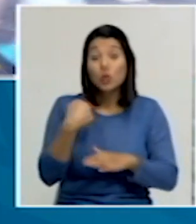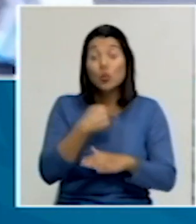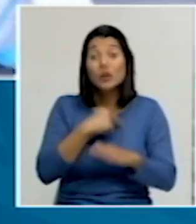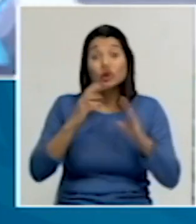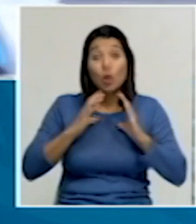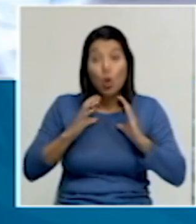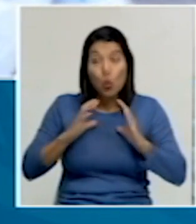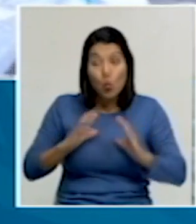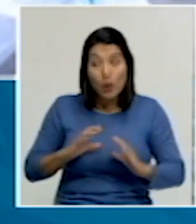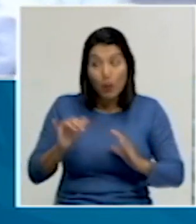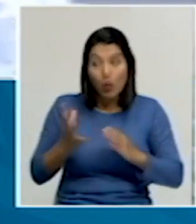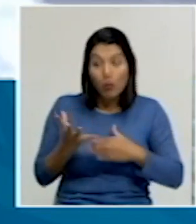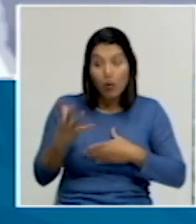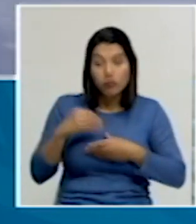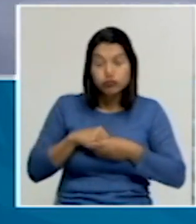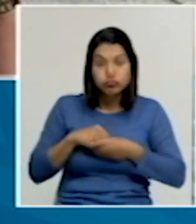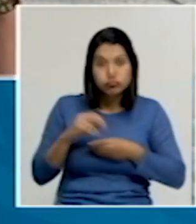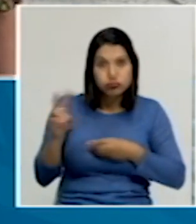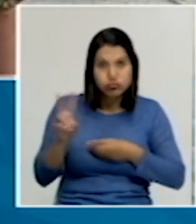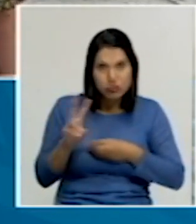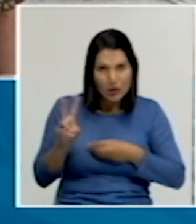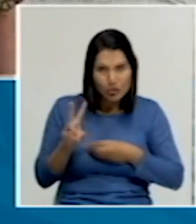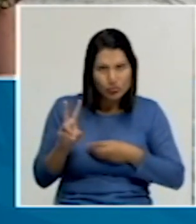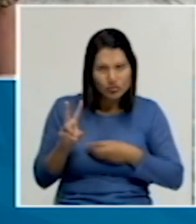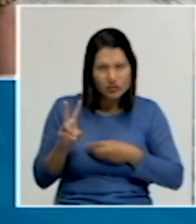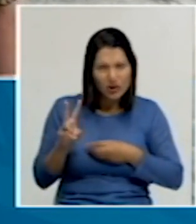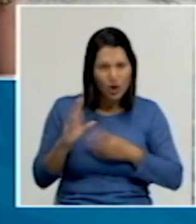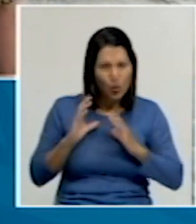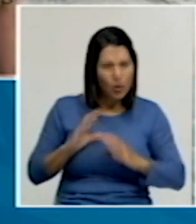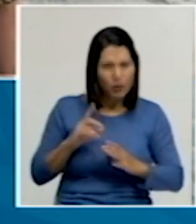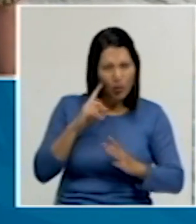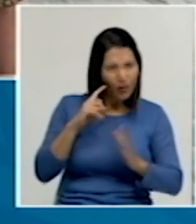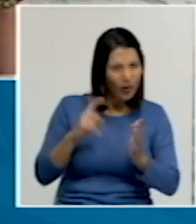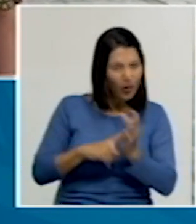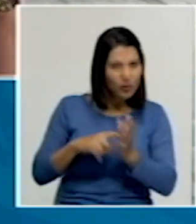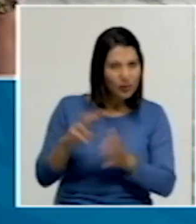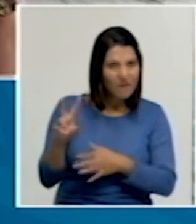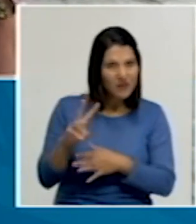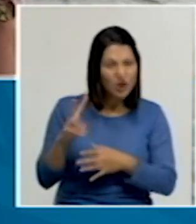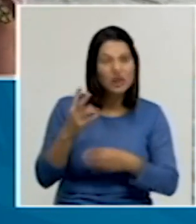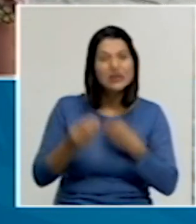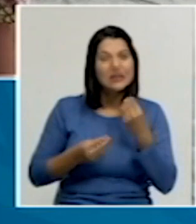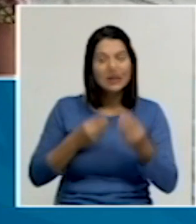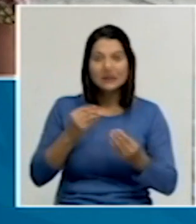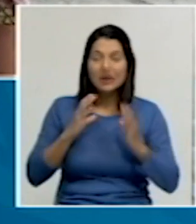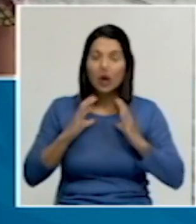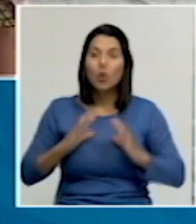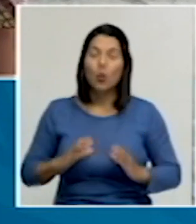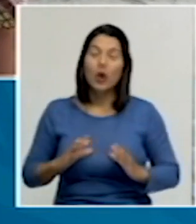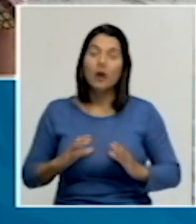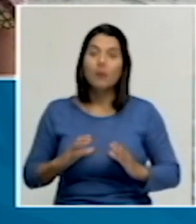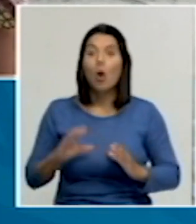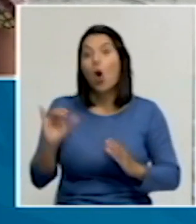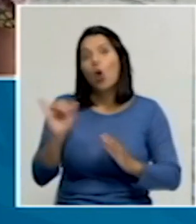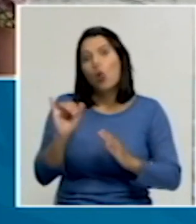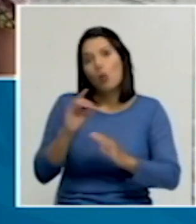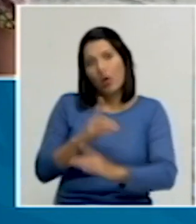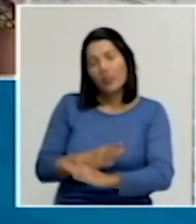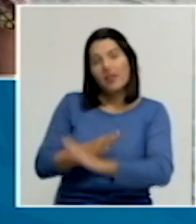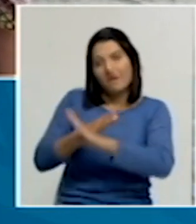la presencia de un agente extraño, y en este caso un virus, tiende, por una respuesta